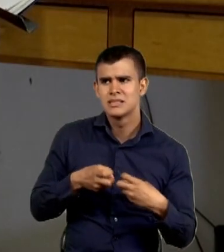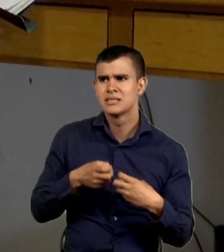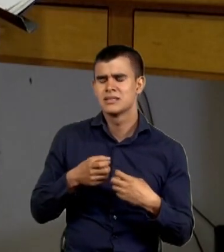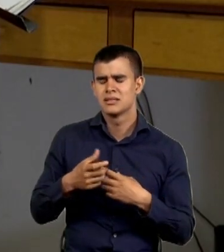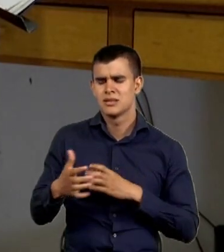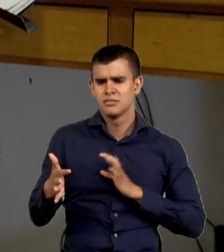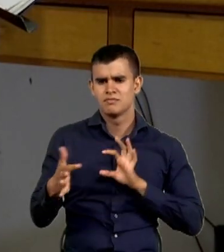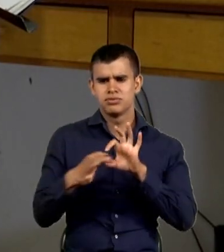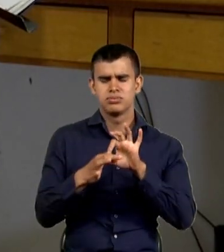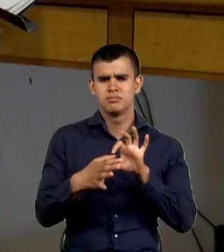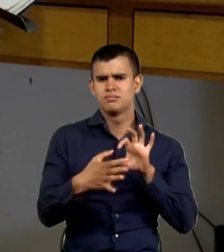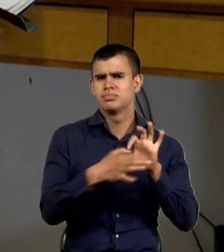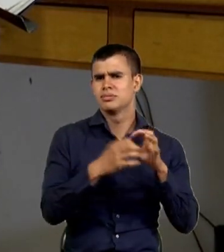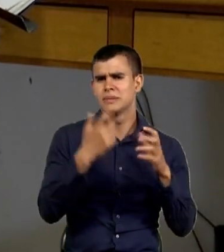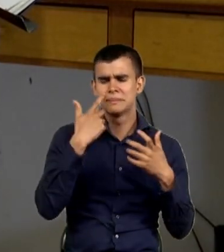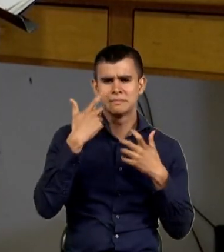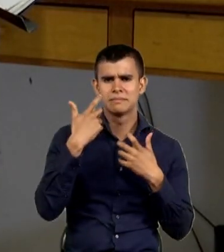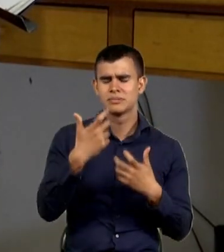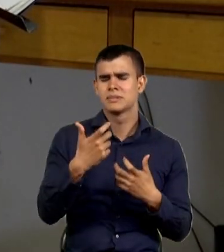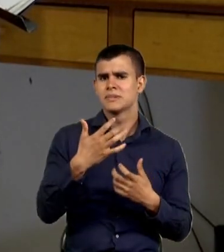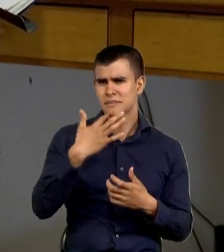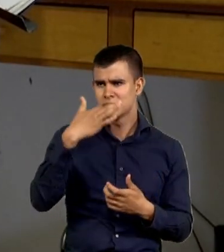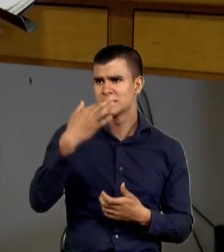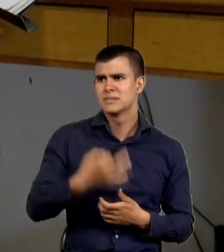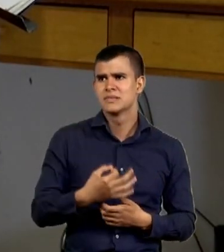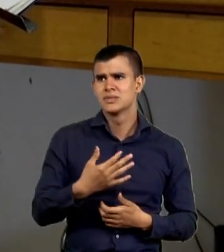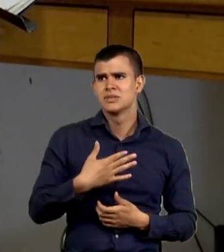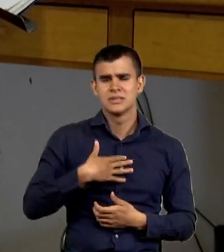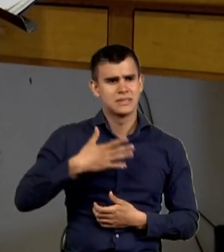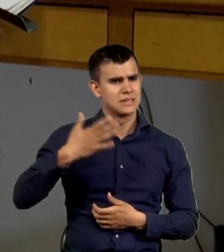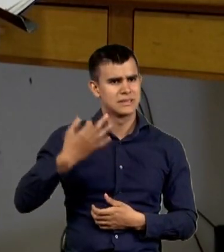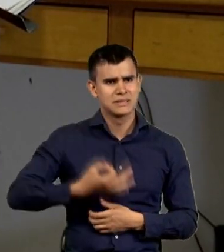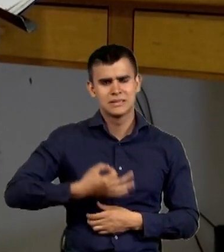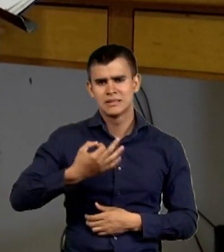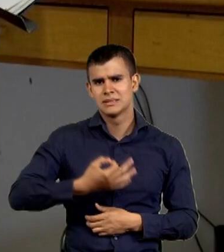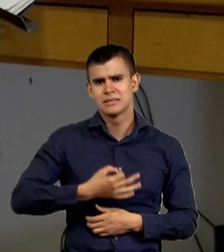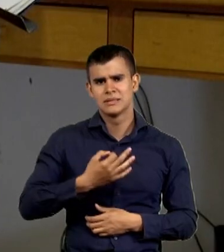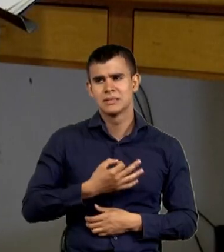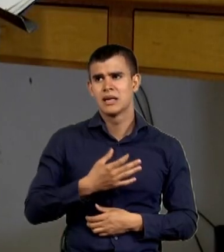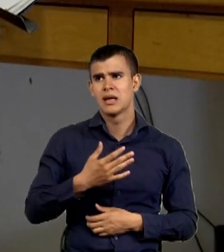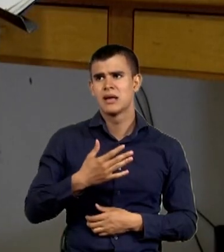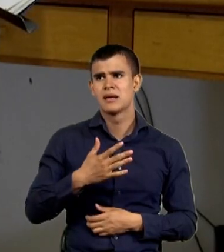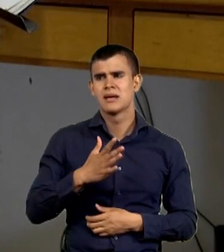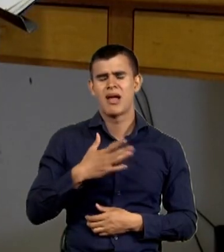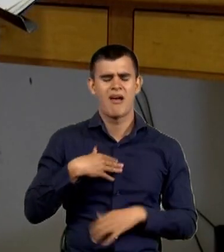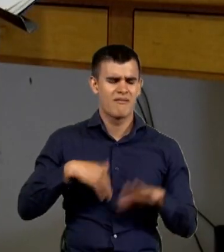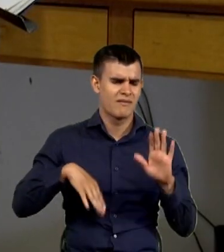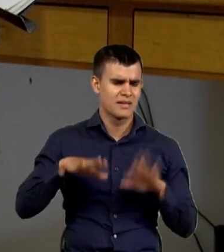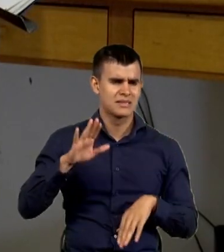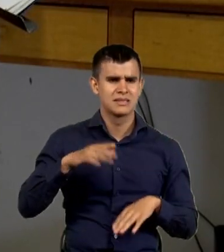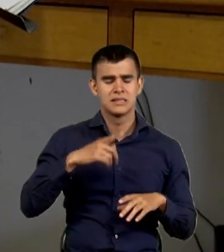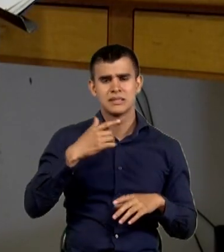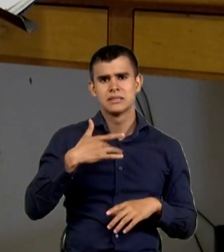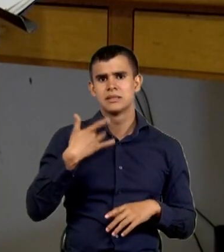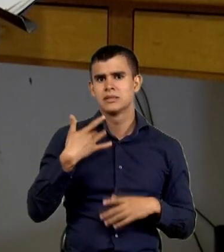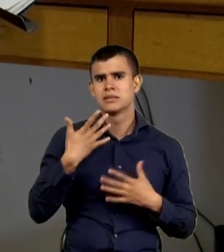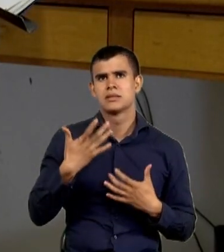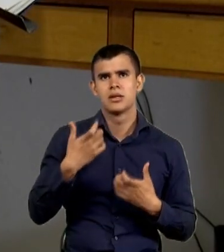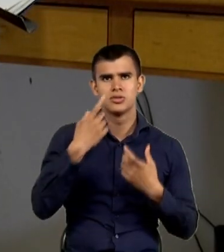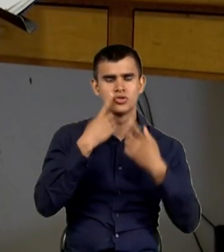el público, o sea, la energía, a nivel energético es algo impresionante. De verdad que yo